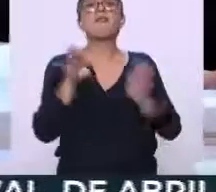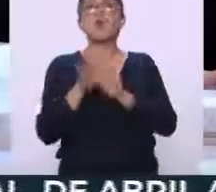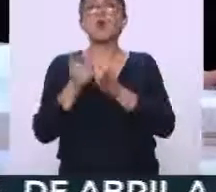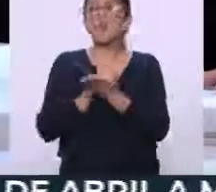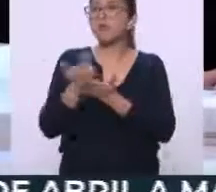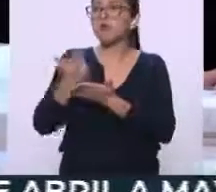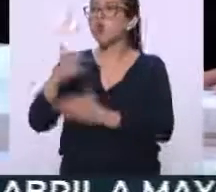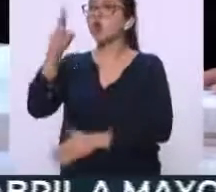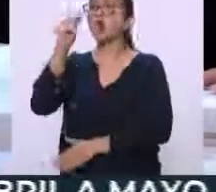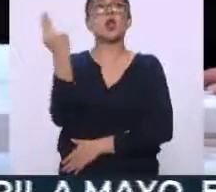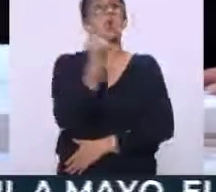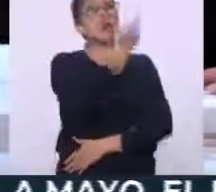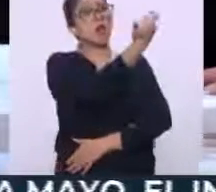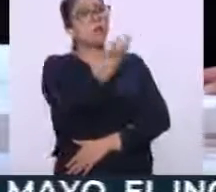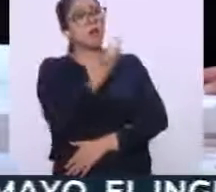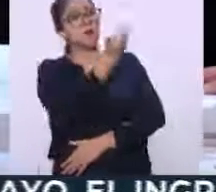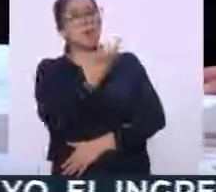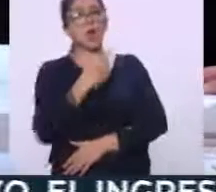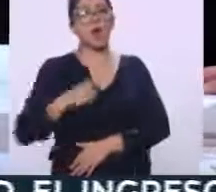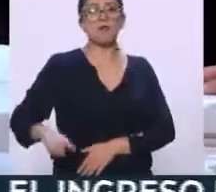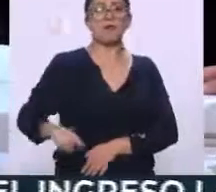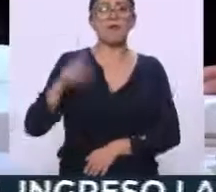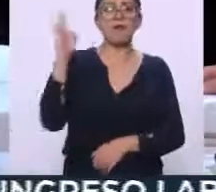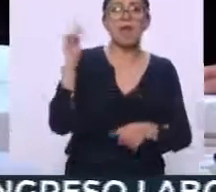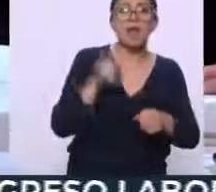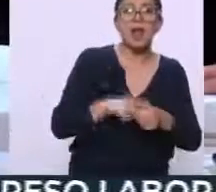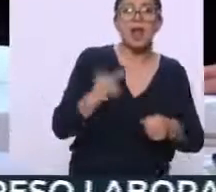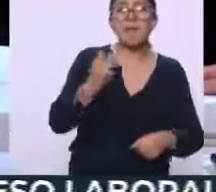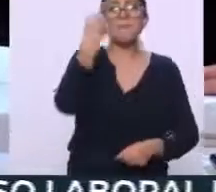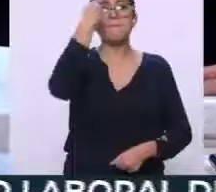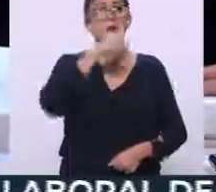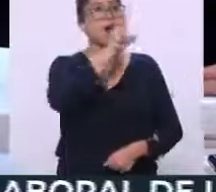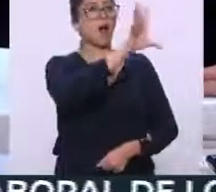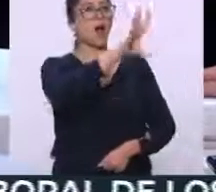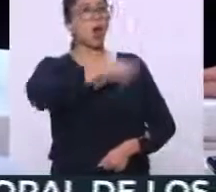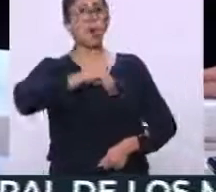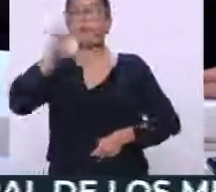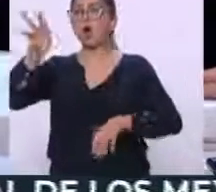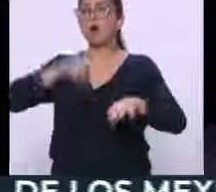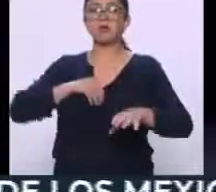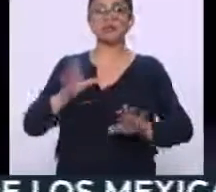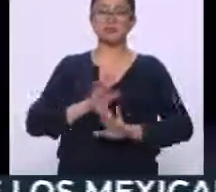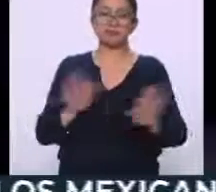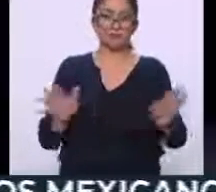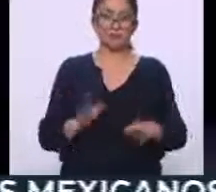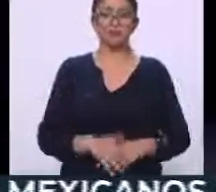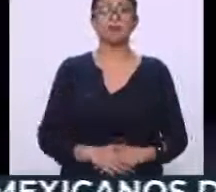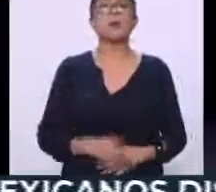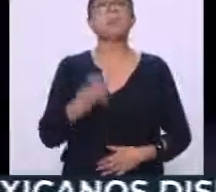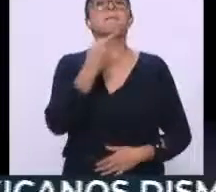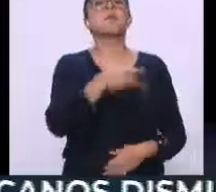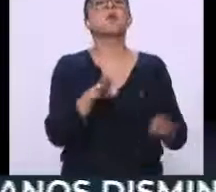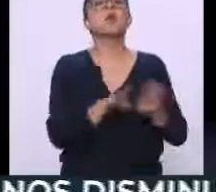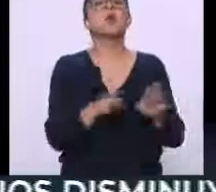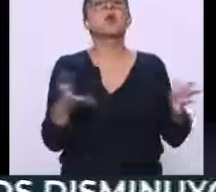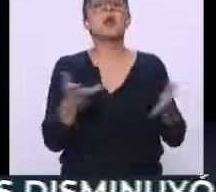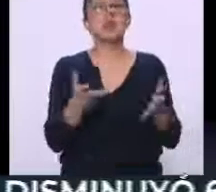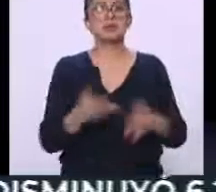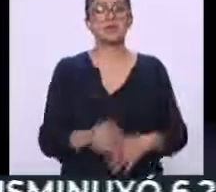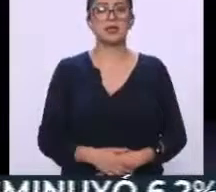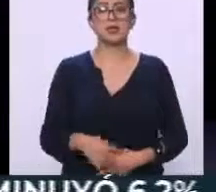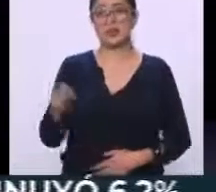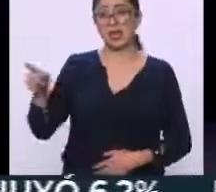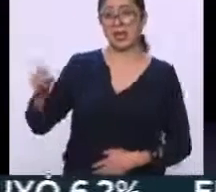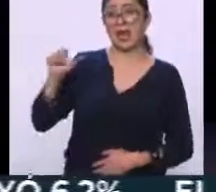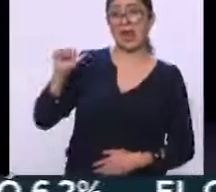de gobierno federal para recibir o para emular o para imitar. ¿Cómo ha sido, Dana? Eso es básicamente lo que dice Adriana también allí en una